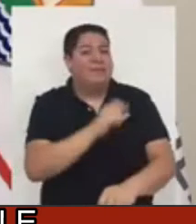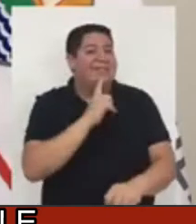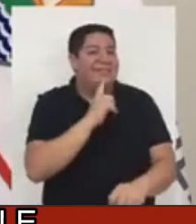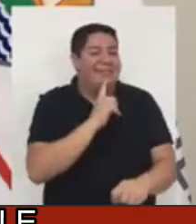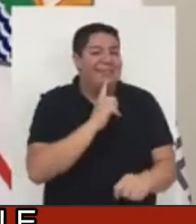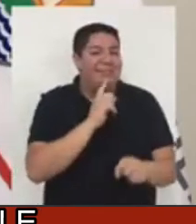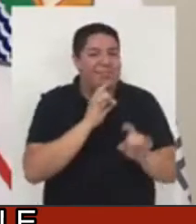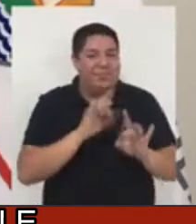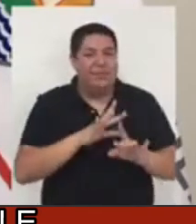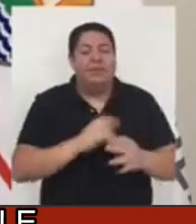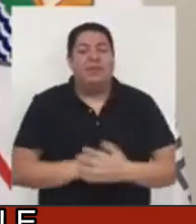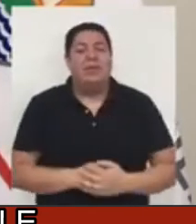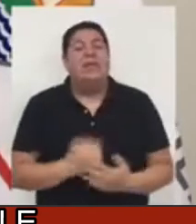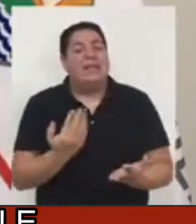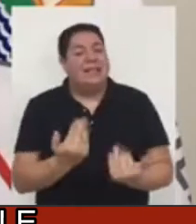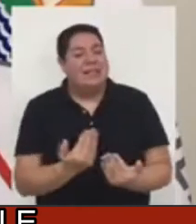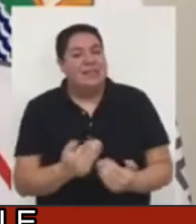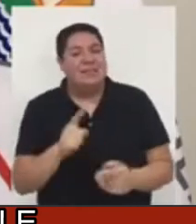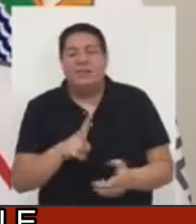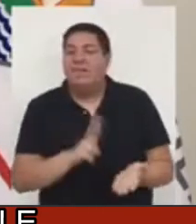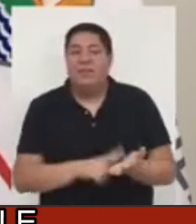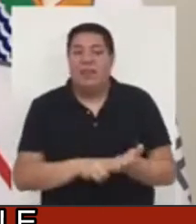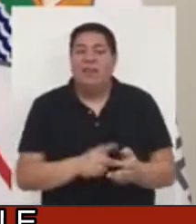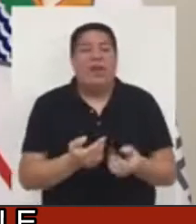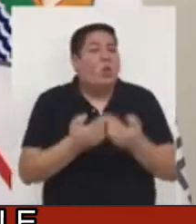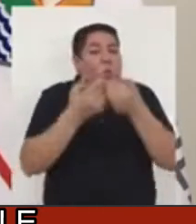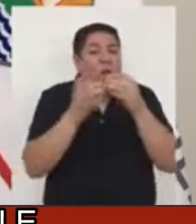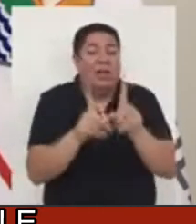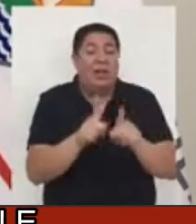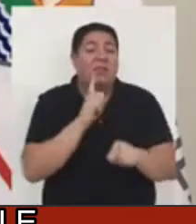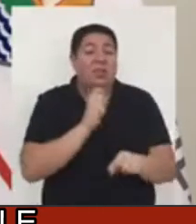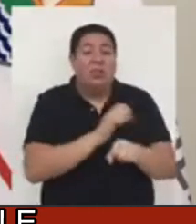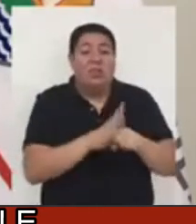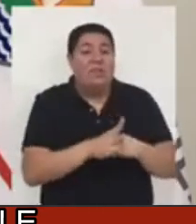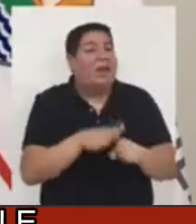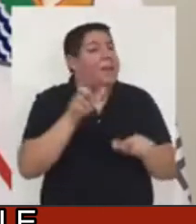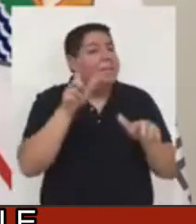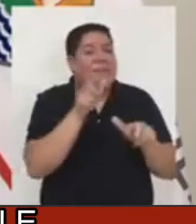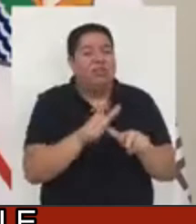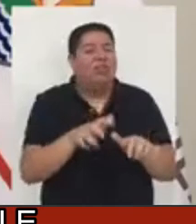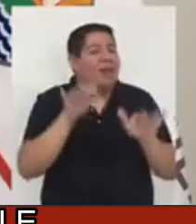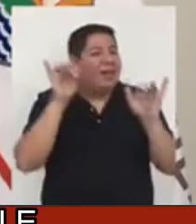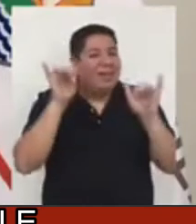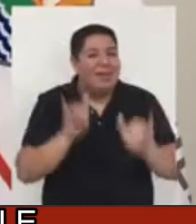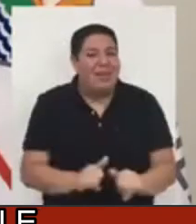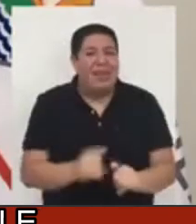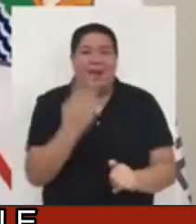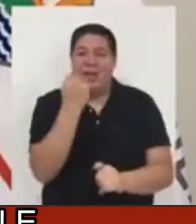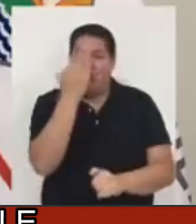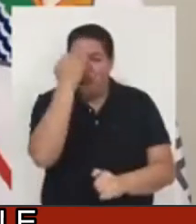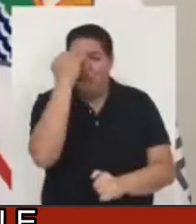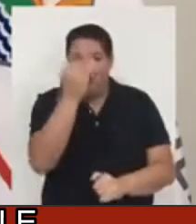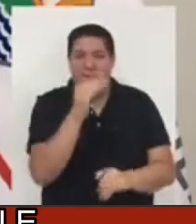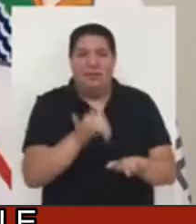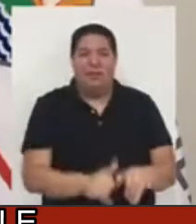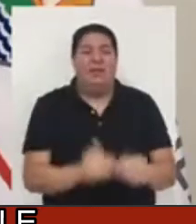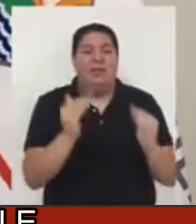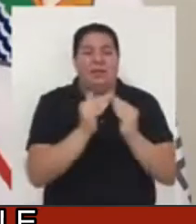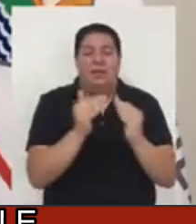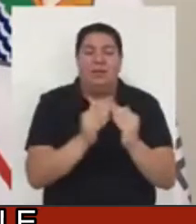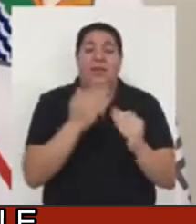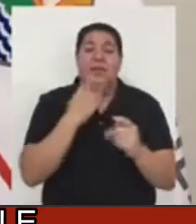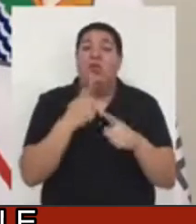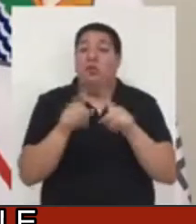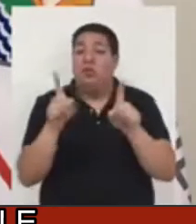sale positivo. Por eso es importante que, independiente que el examen sea negativo, las personas tienen que esperar los 14 días. Con respecto al